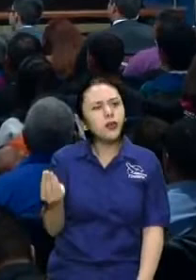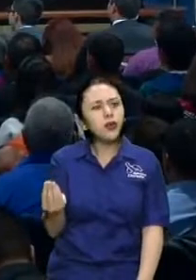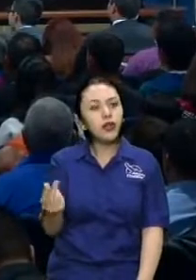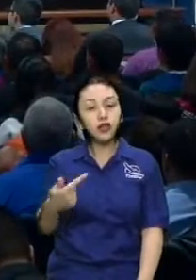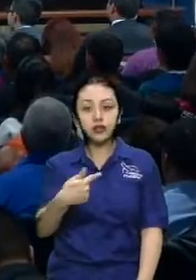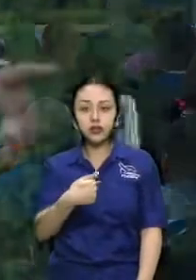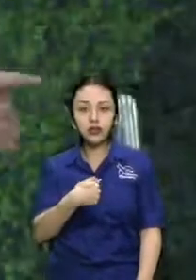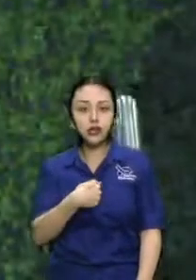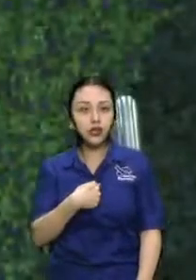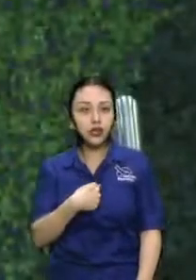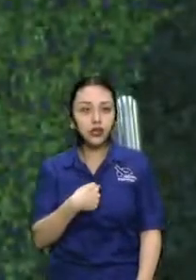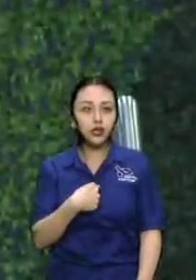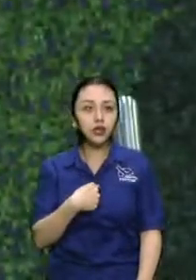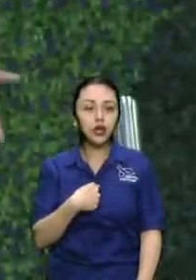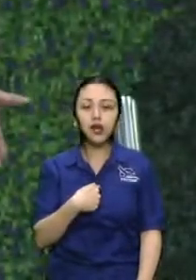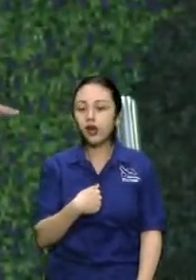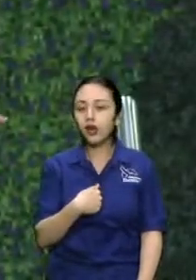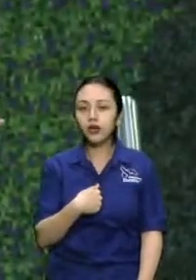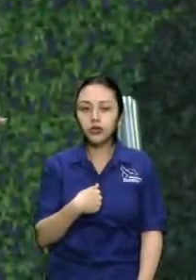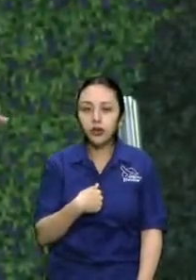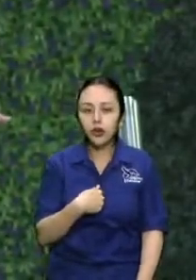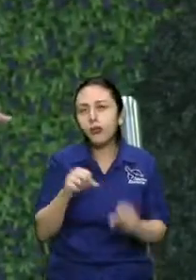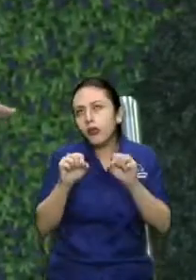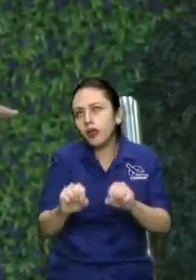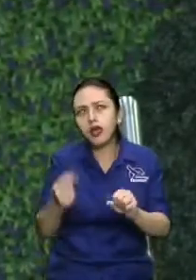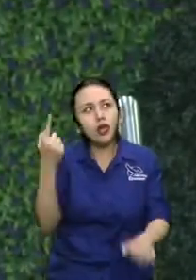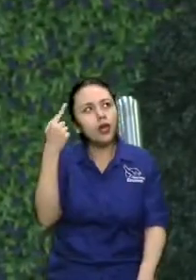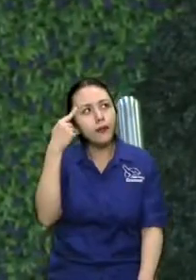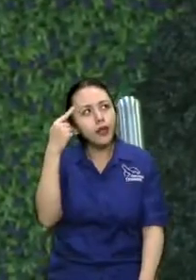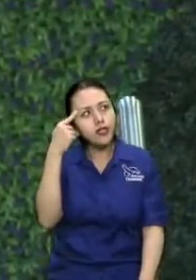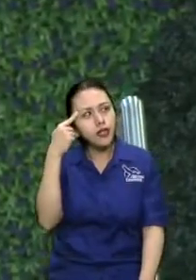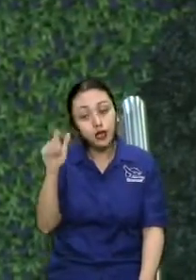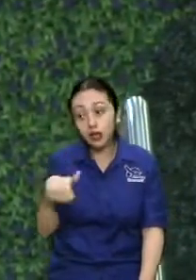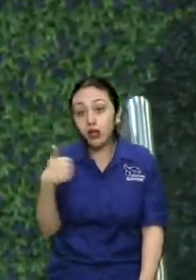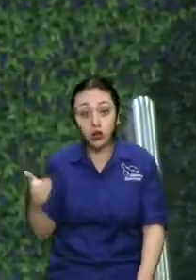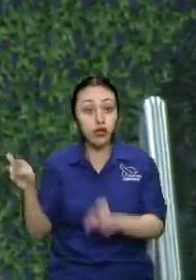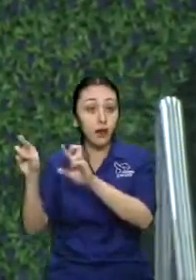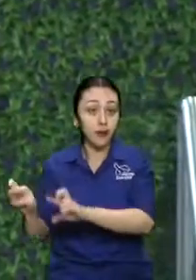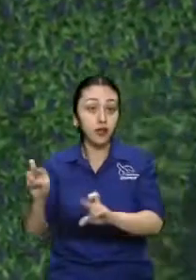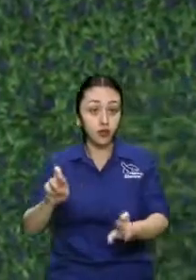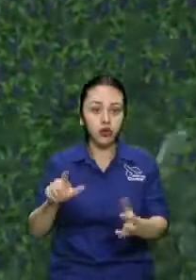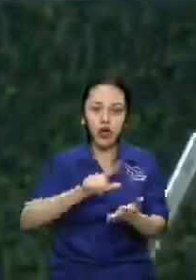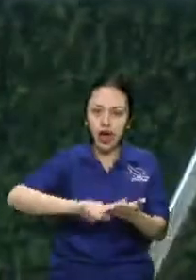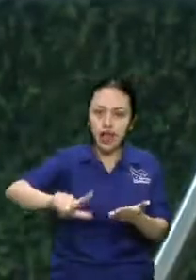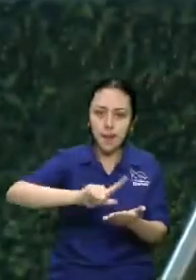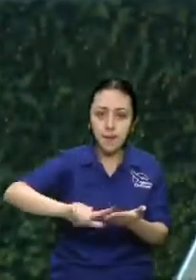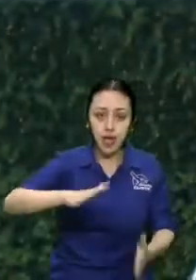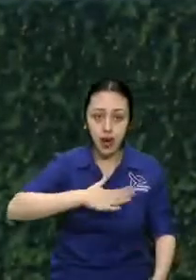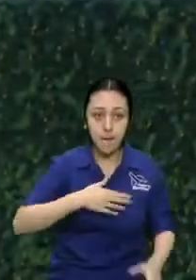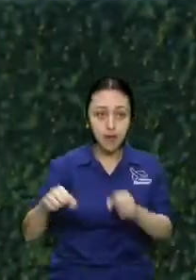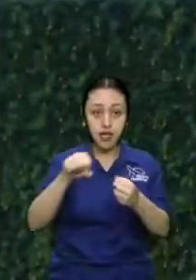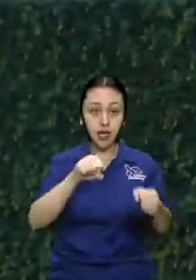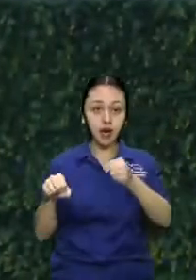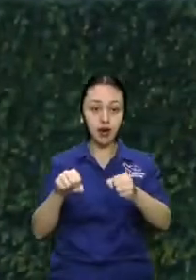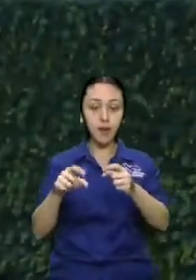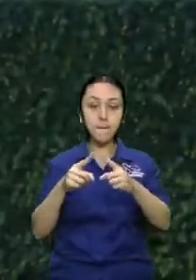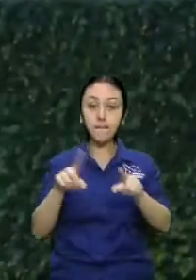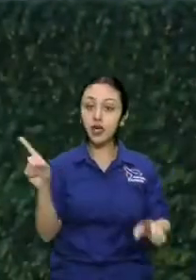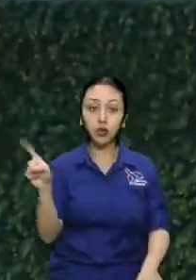que me lo parqueó se lo lavó, el doctor le dijo que me lo lavara, pero no, el mismo doctor.